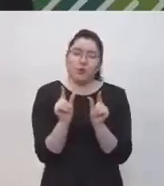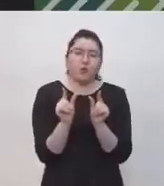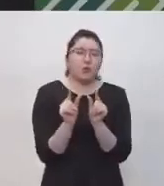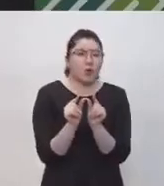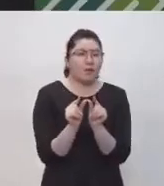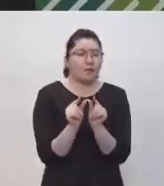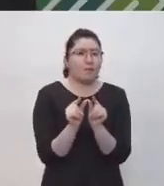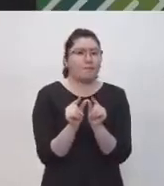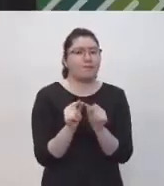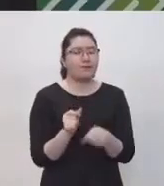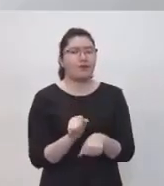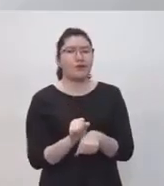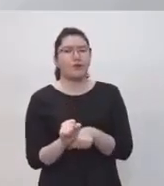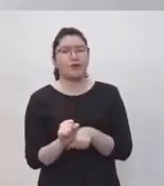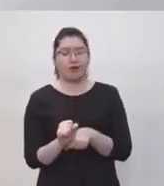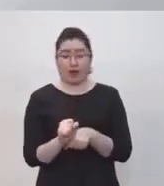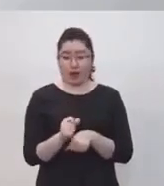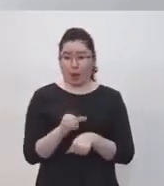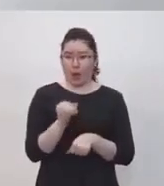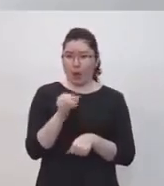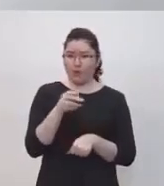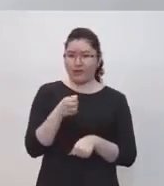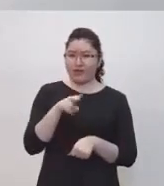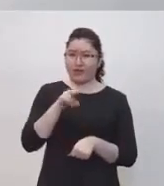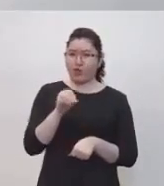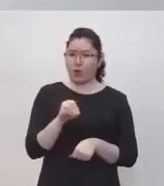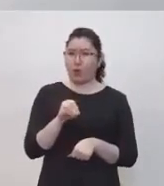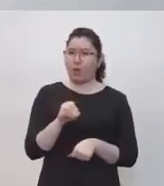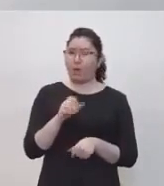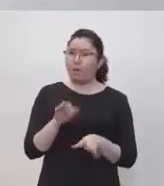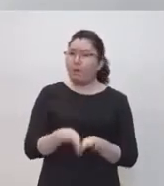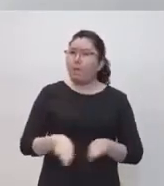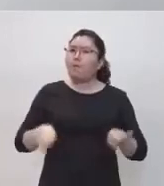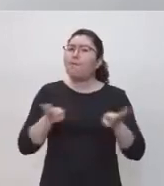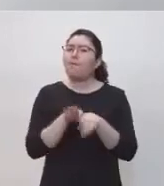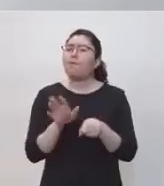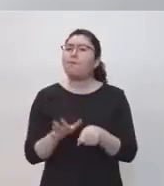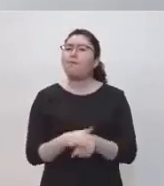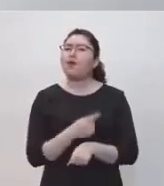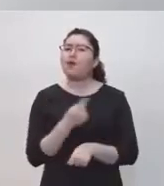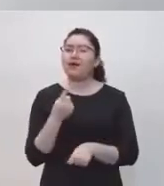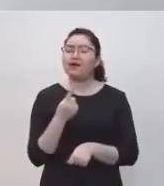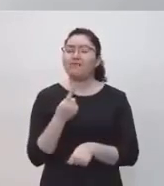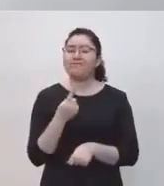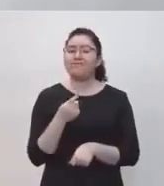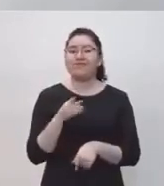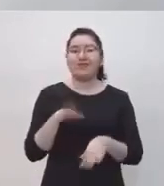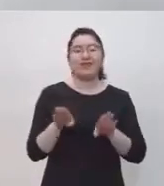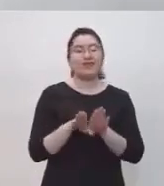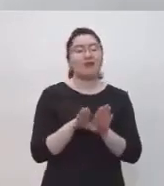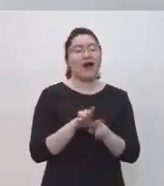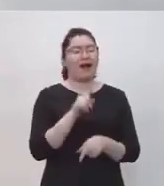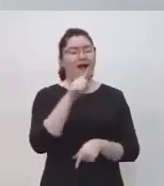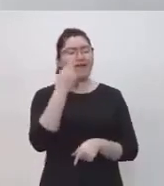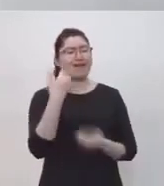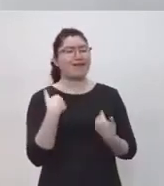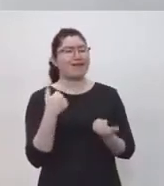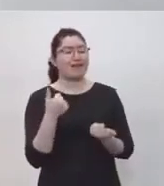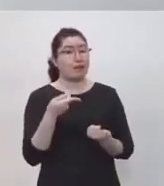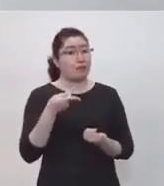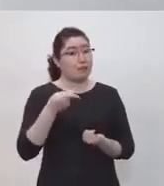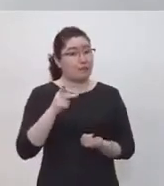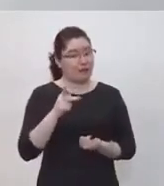¿Por qué es tan importante el oxígeno? Pareciera a veces un poco obvio, pero es importante que la población lo sepa. COVID-19 es